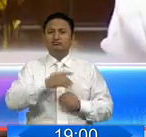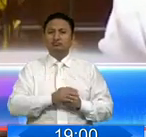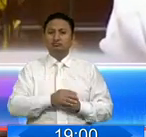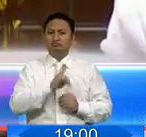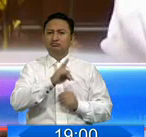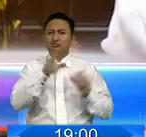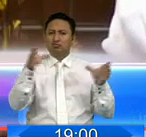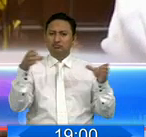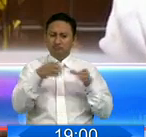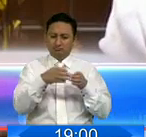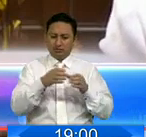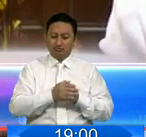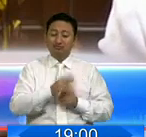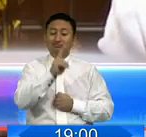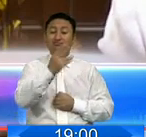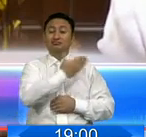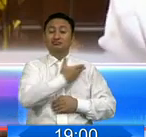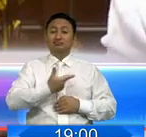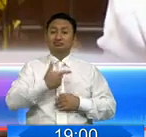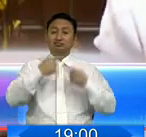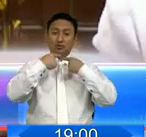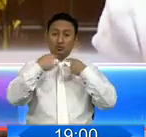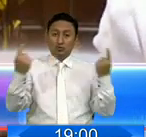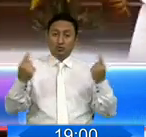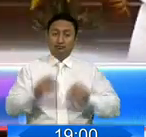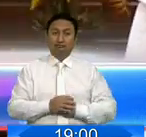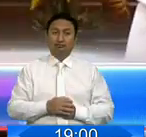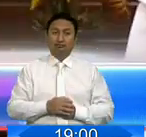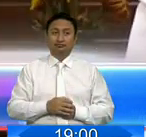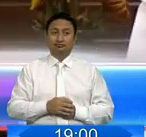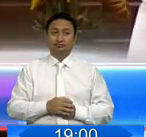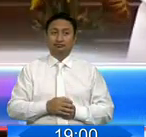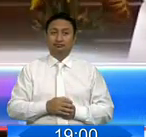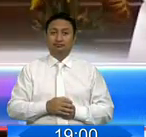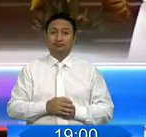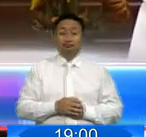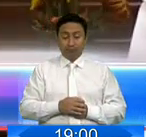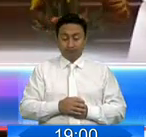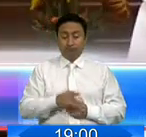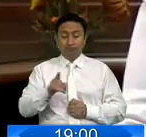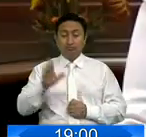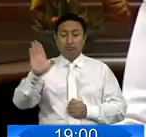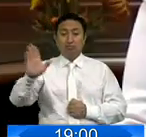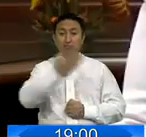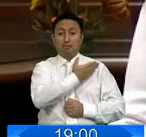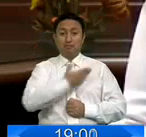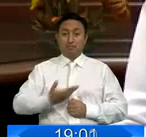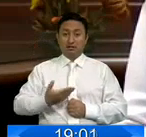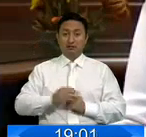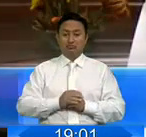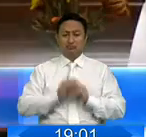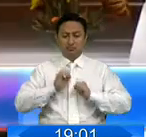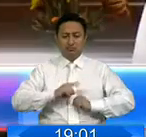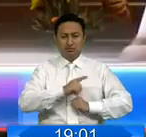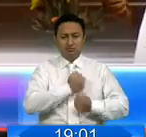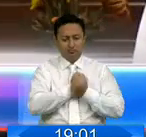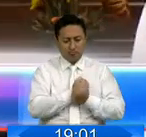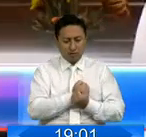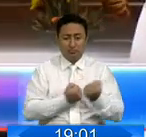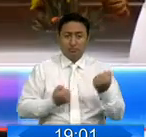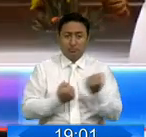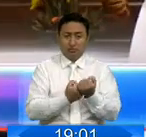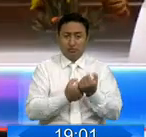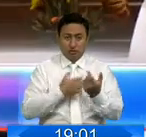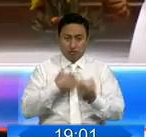la vicepresidenta hacía un anuncio inesperado. Y si bien el presidente de la República me ha reiterado su cariño y